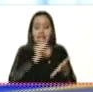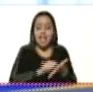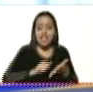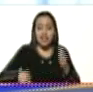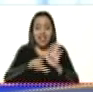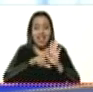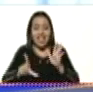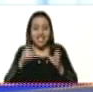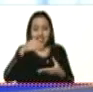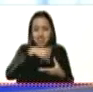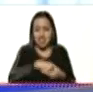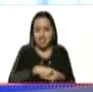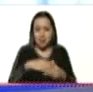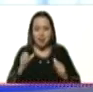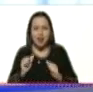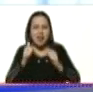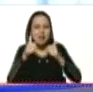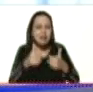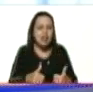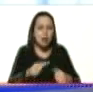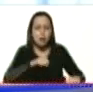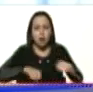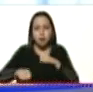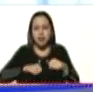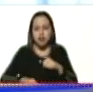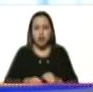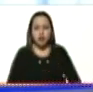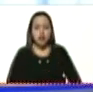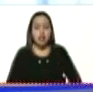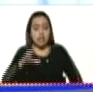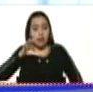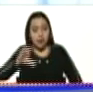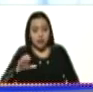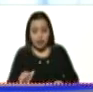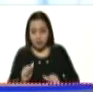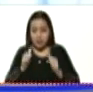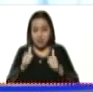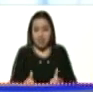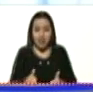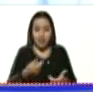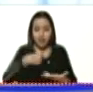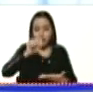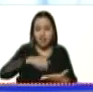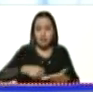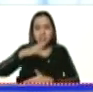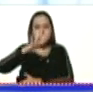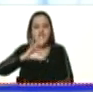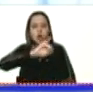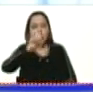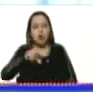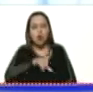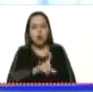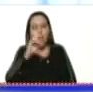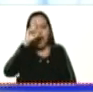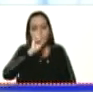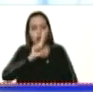dar inicio a aquella maquinaria patriótica que declarará finalmente el 5 de julio de 1811 la independencia de